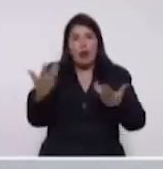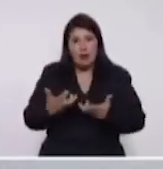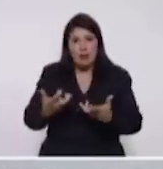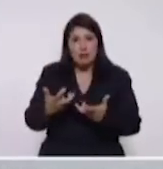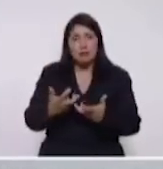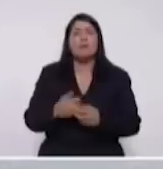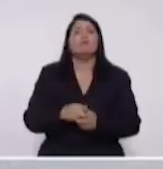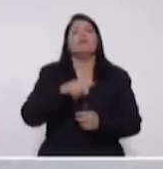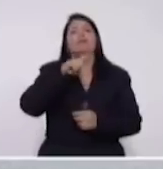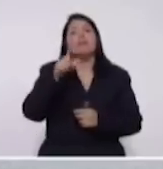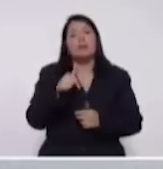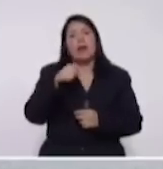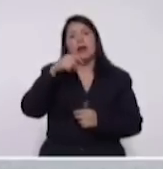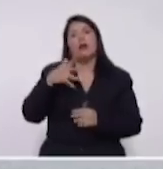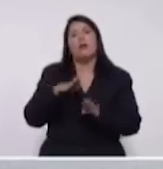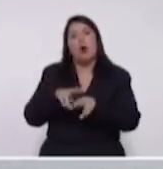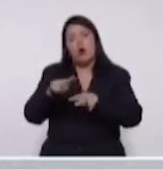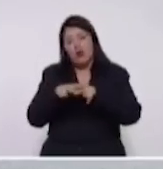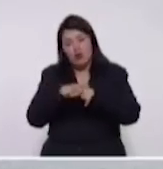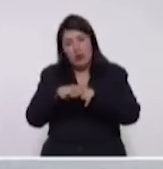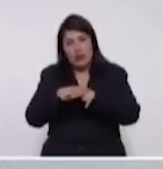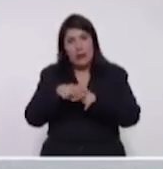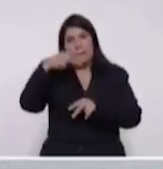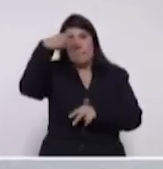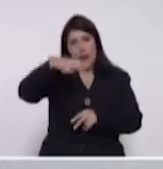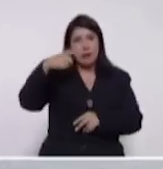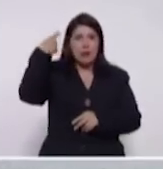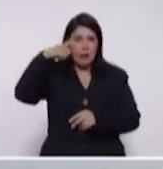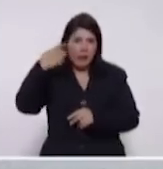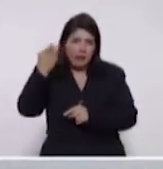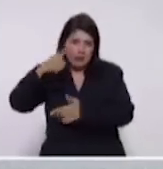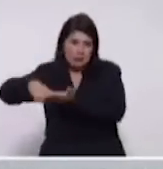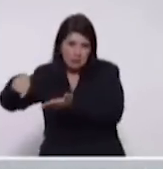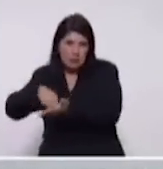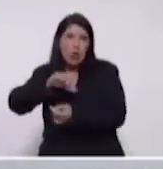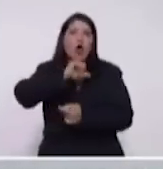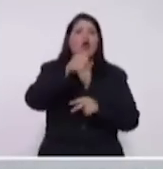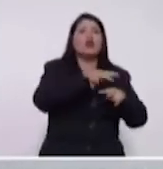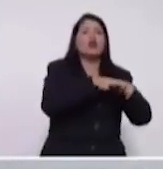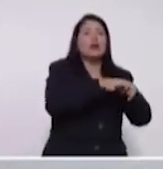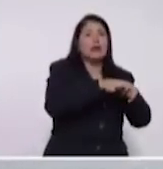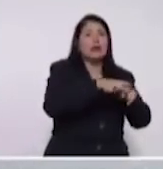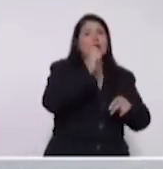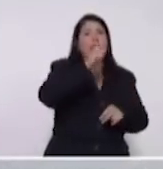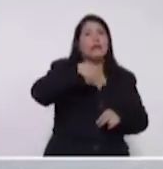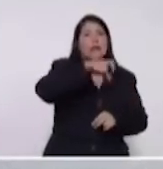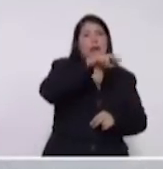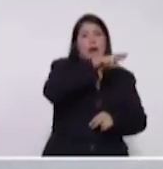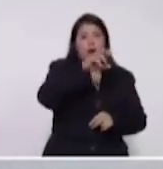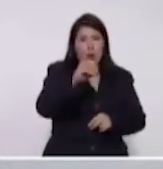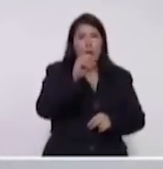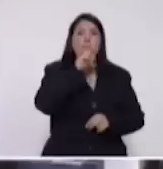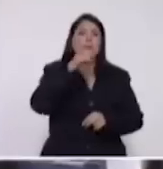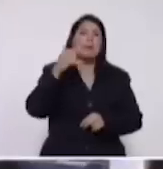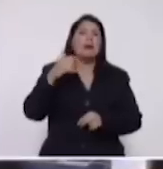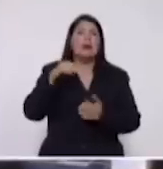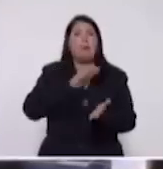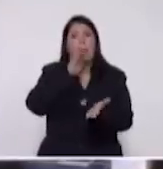el tren México-Querétaro y otro el tren transpeninsular en Quintana Roo y